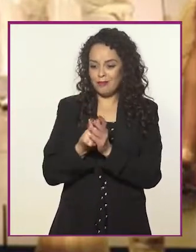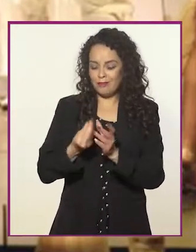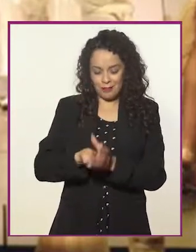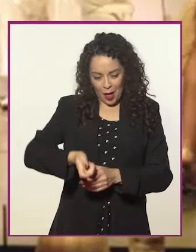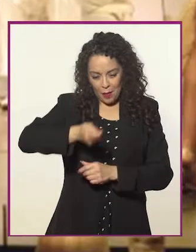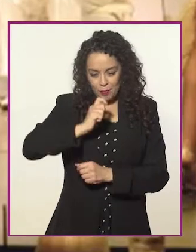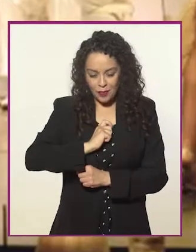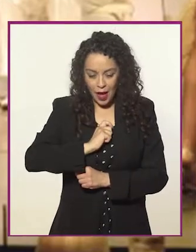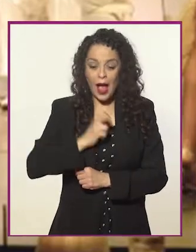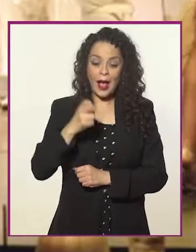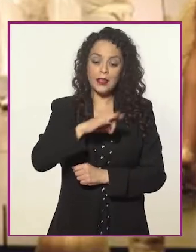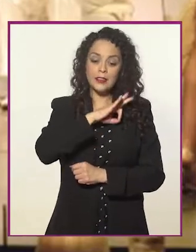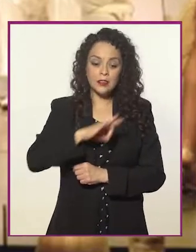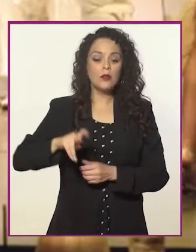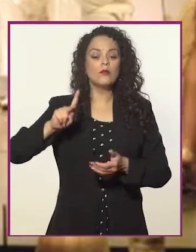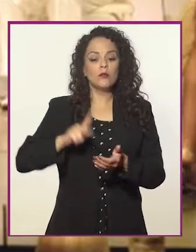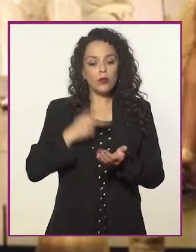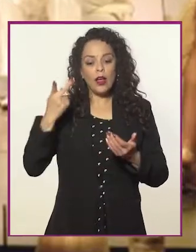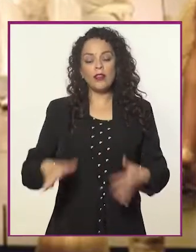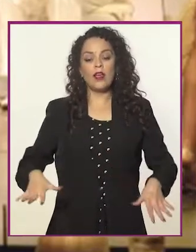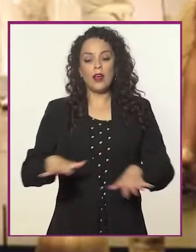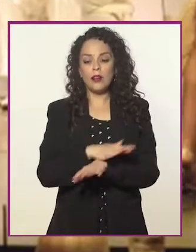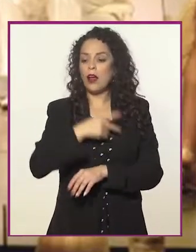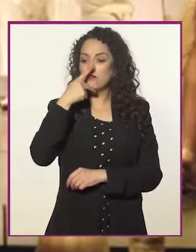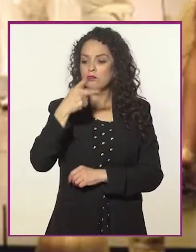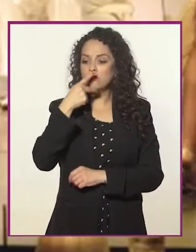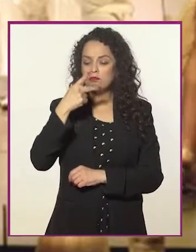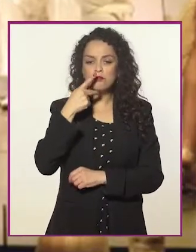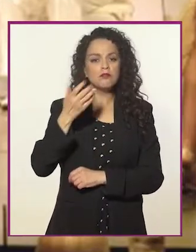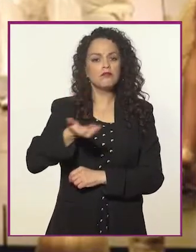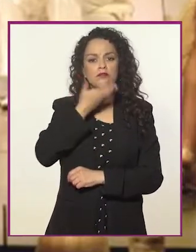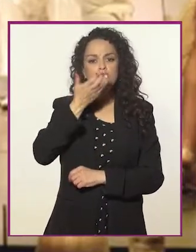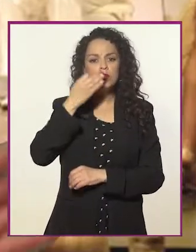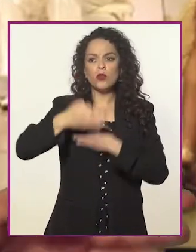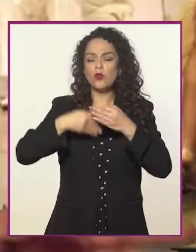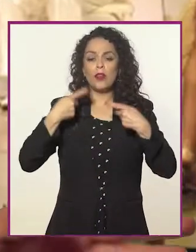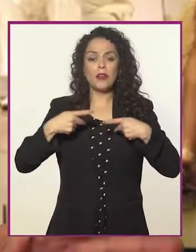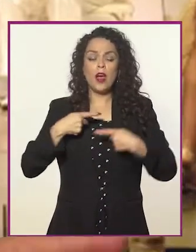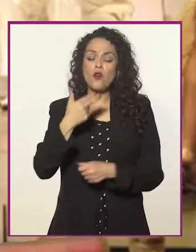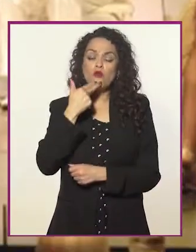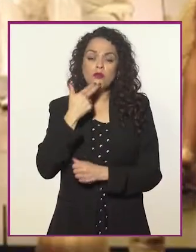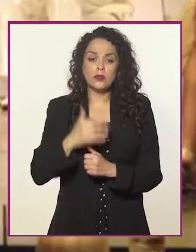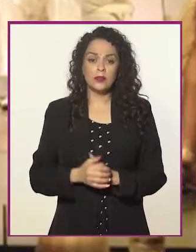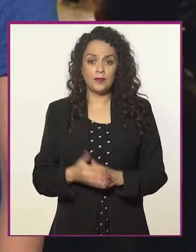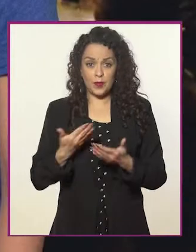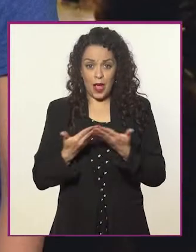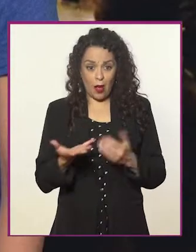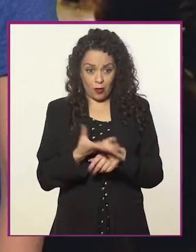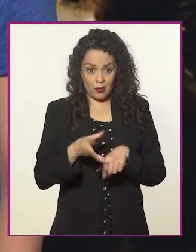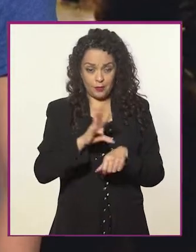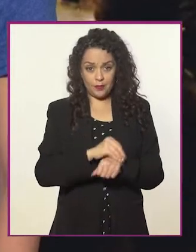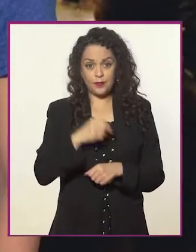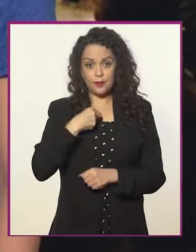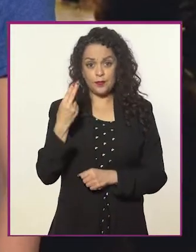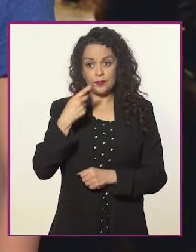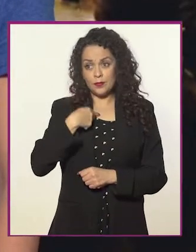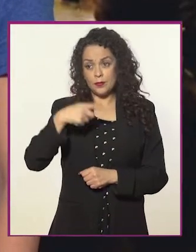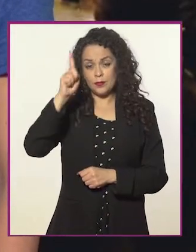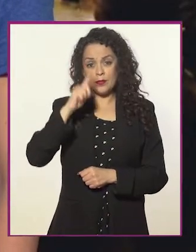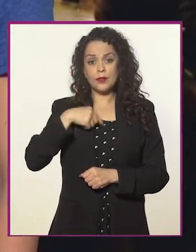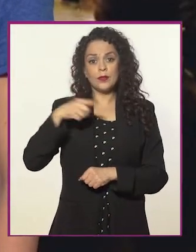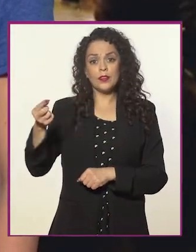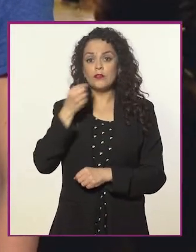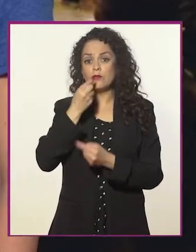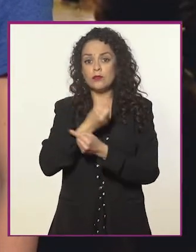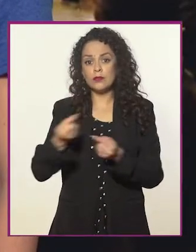y ha tenido la capacidad para volverse parte del habla cotidiana de todos. Ahora, si me permitís, tengo que tomar el bondi que quedé con